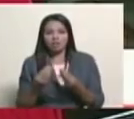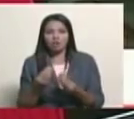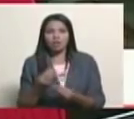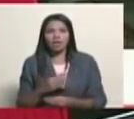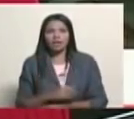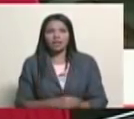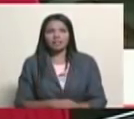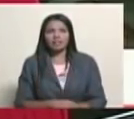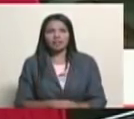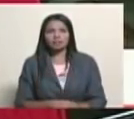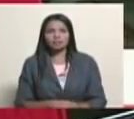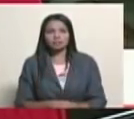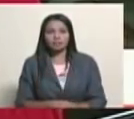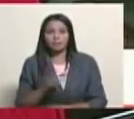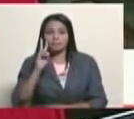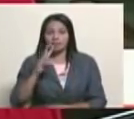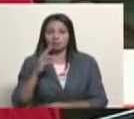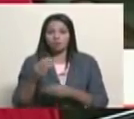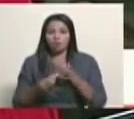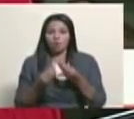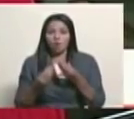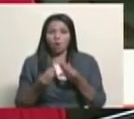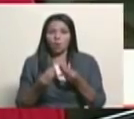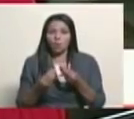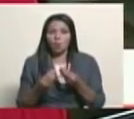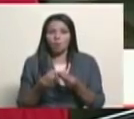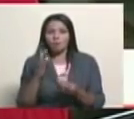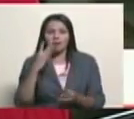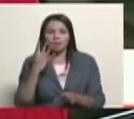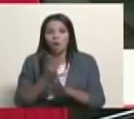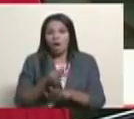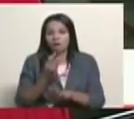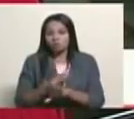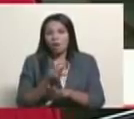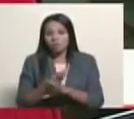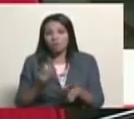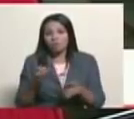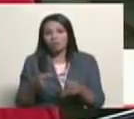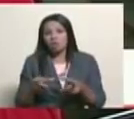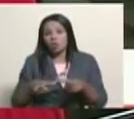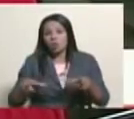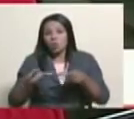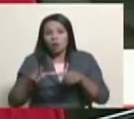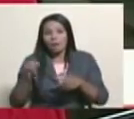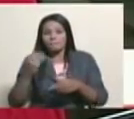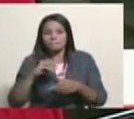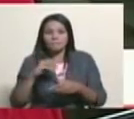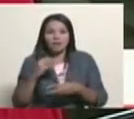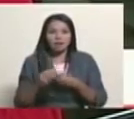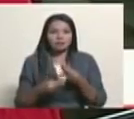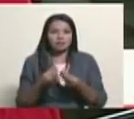creciendo. O Luis José Marcano allá en Anzoátegui, que ya están recogiendo las primeras